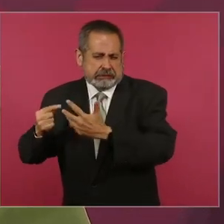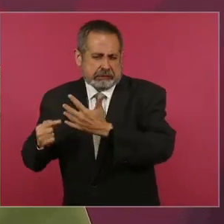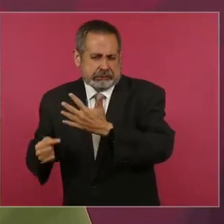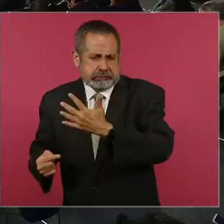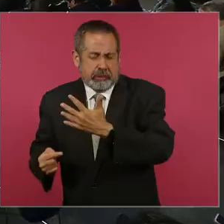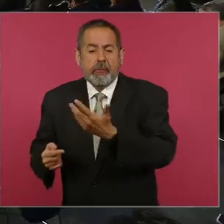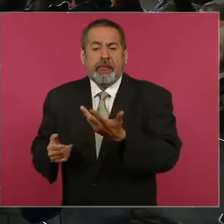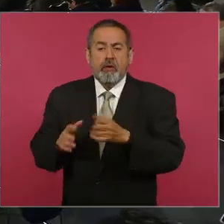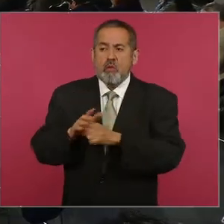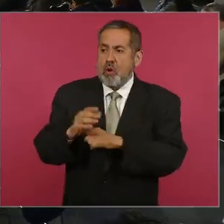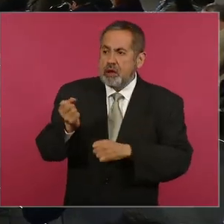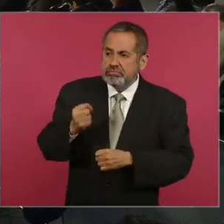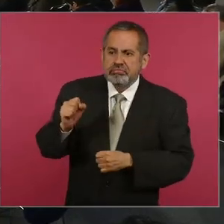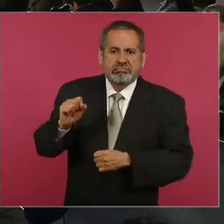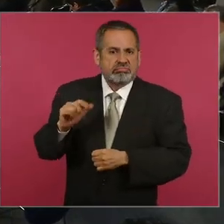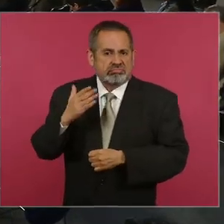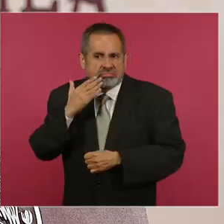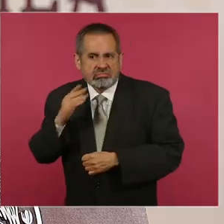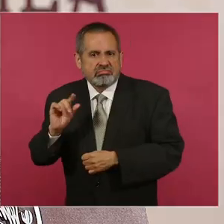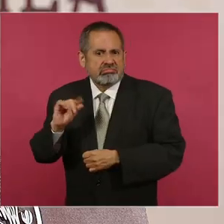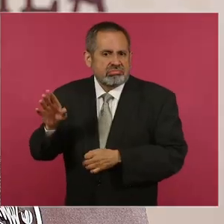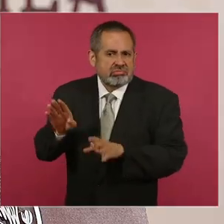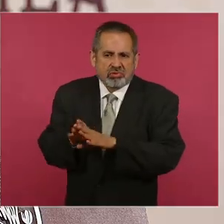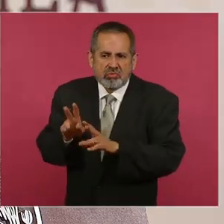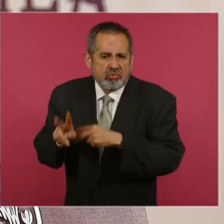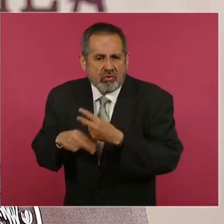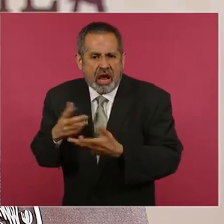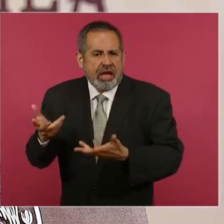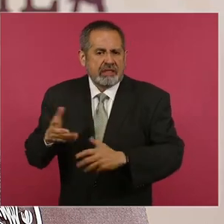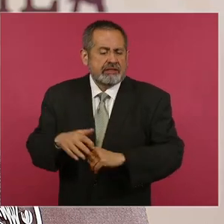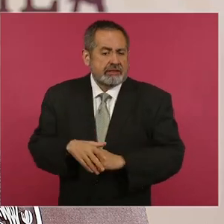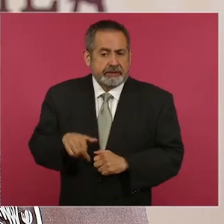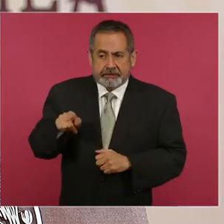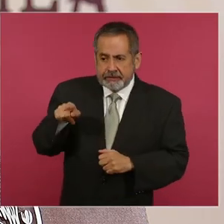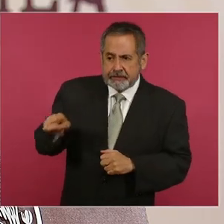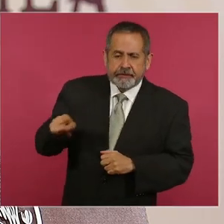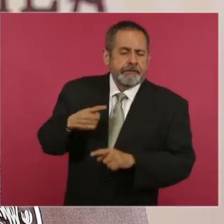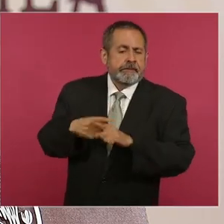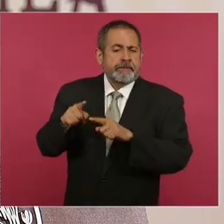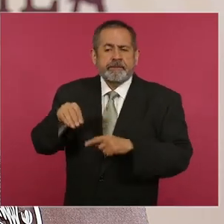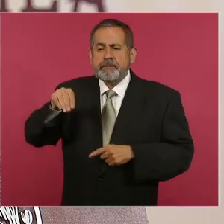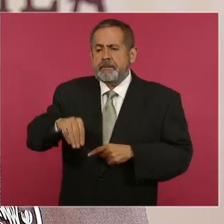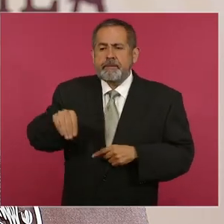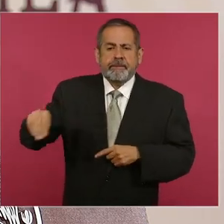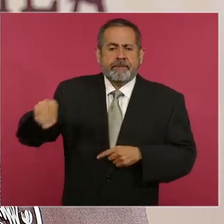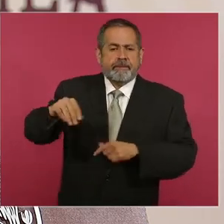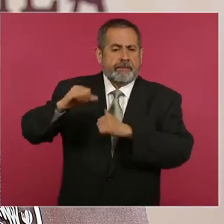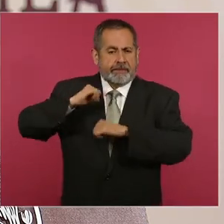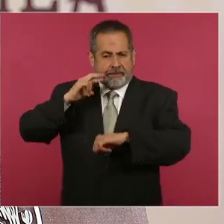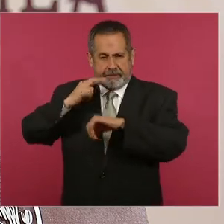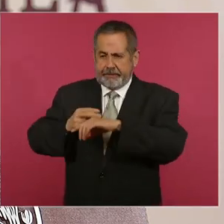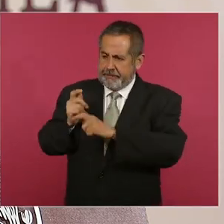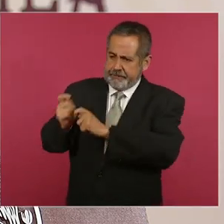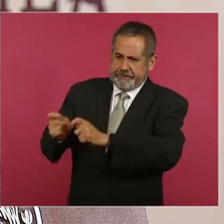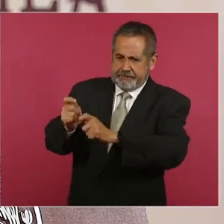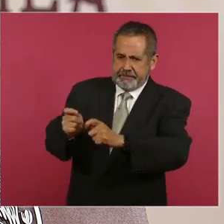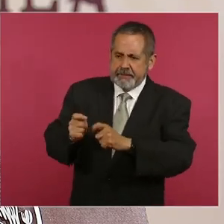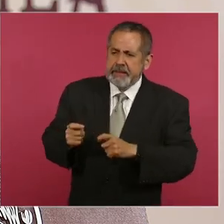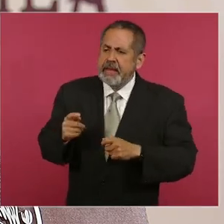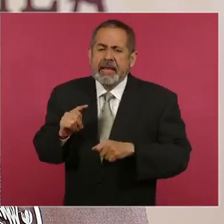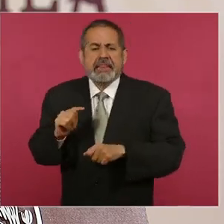su desempeño profesional, cuál ha sido su desempeño en los diferentes cargos que ha